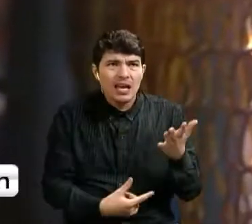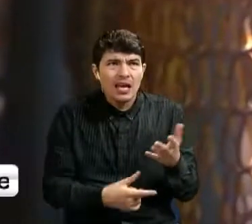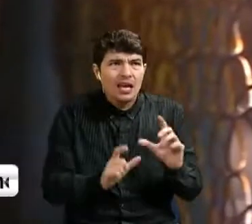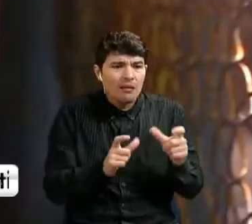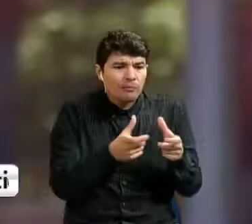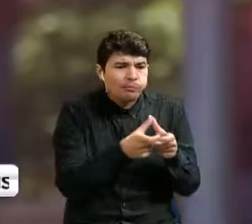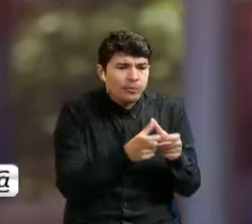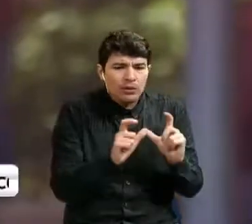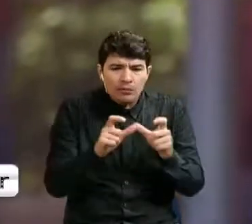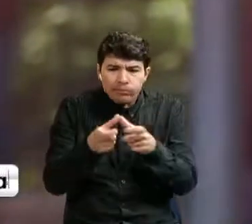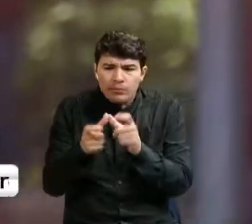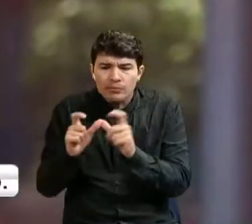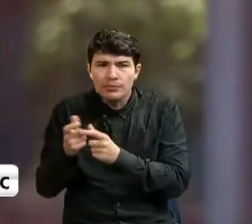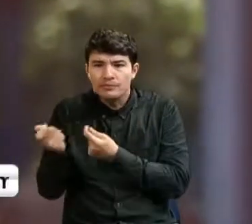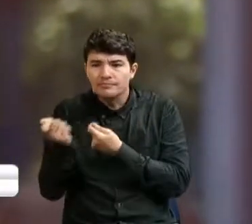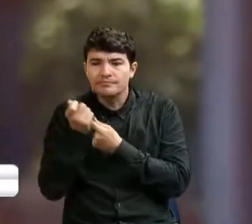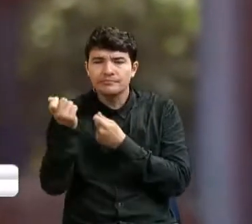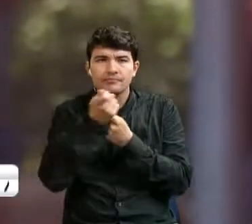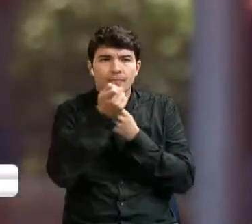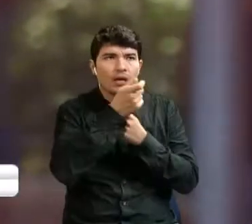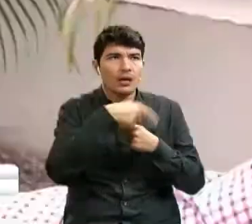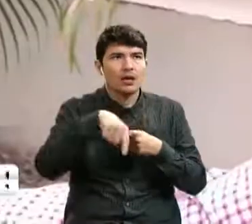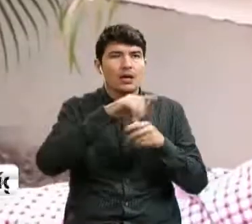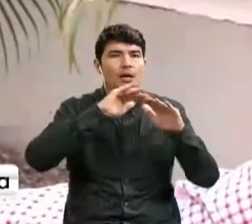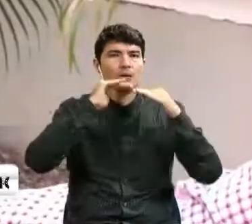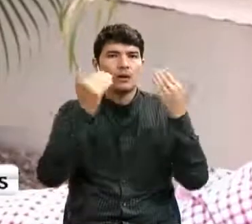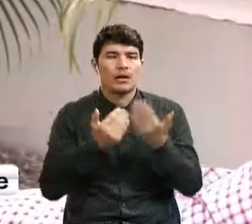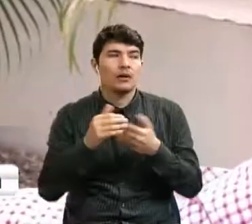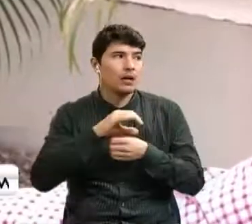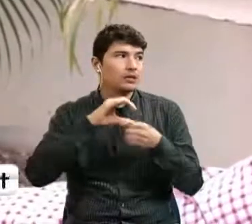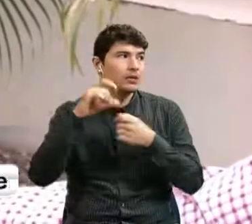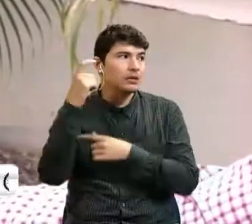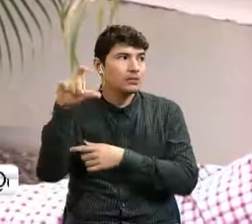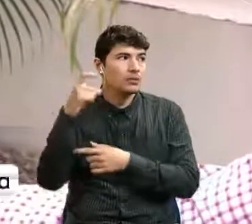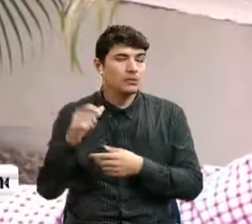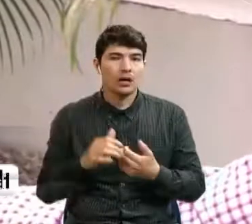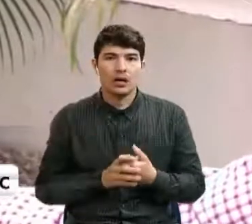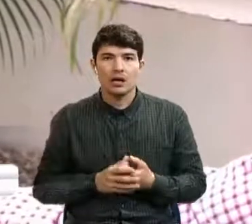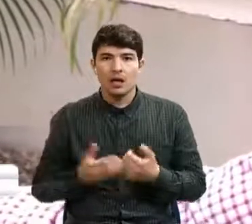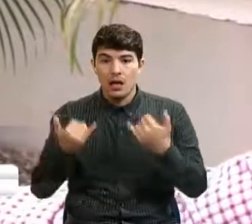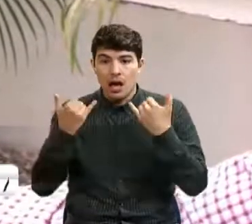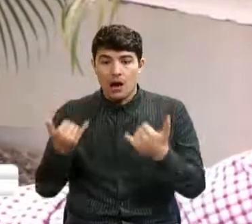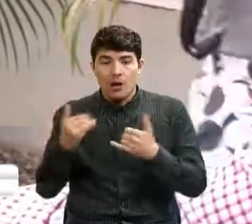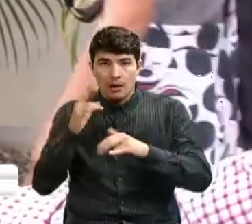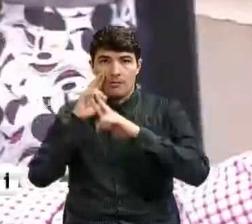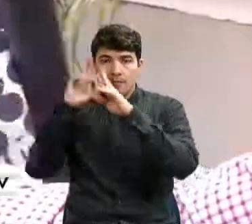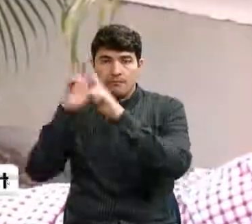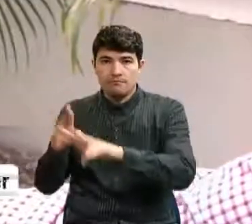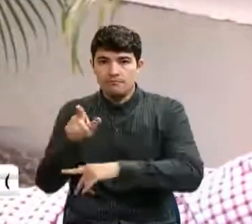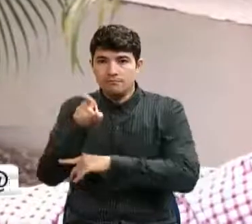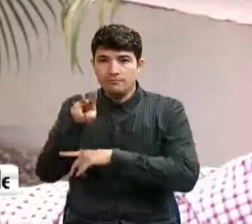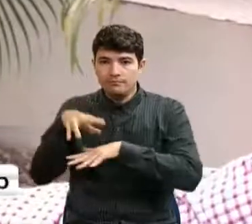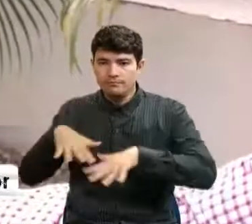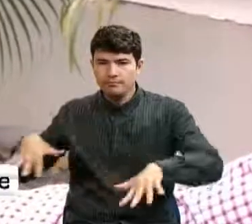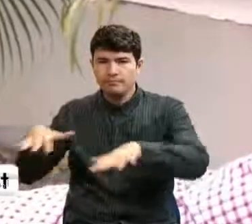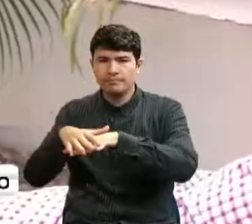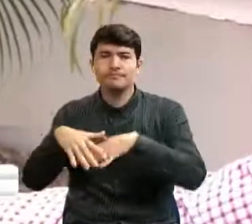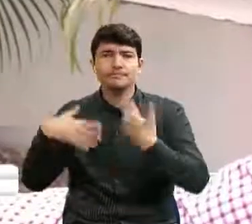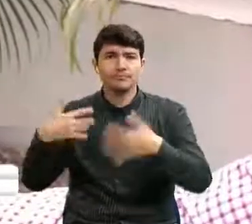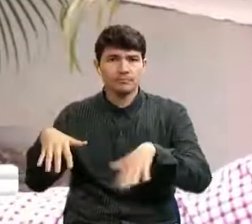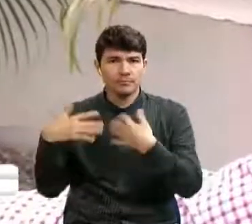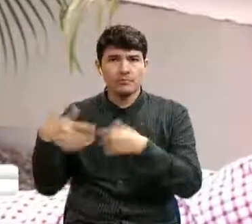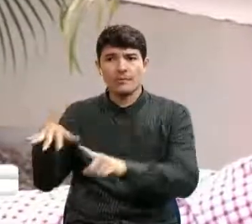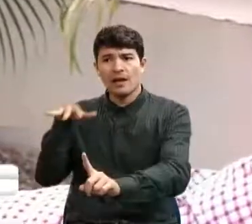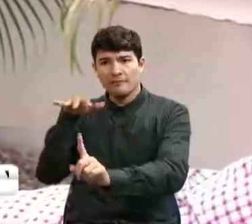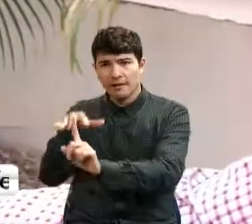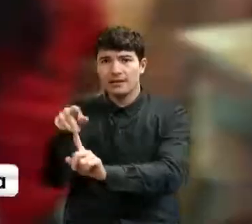expendios que rondan los colegios de la ciudad en estos momentos se reconocen más de 12 sitios con un gran una gran afluencia